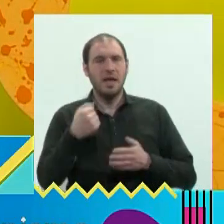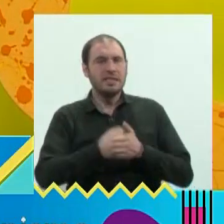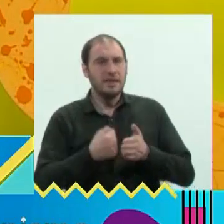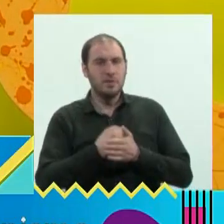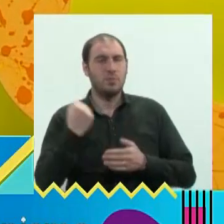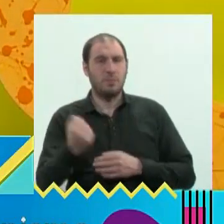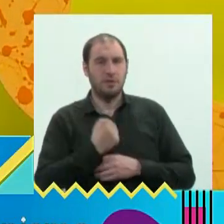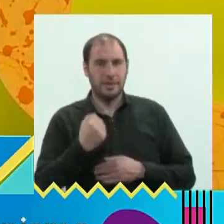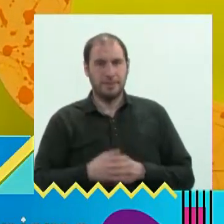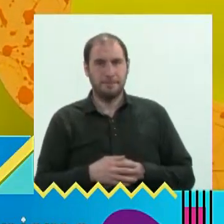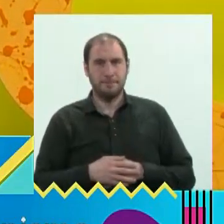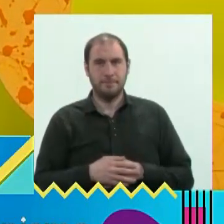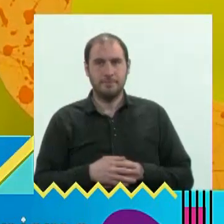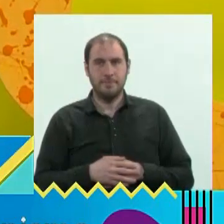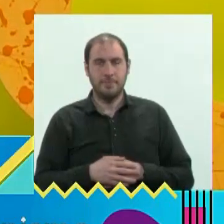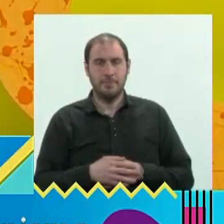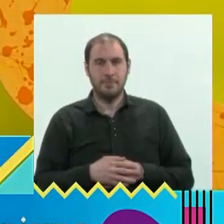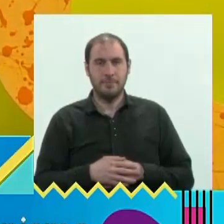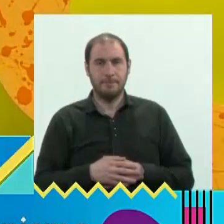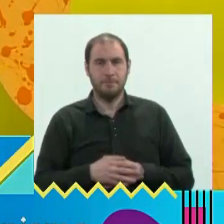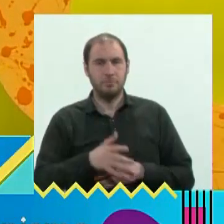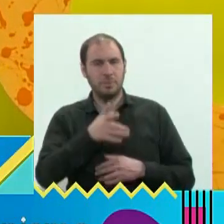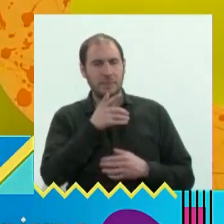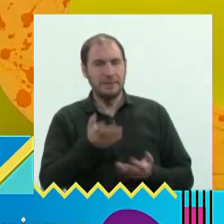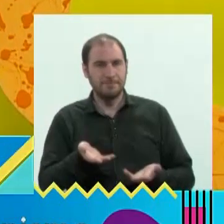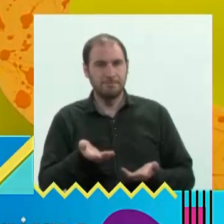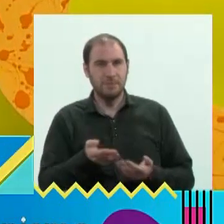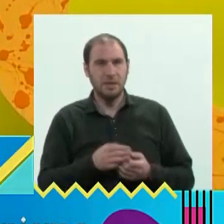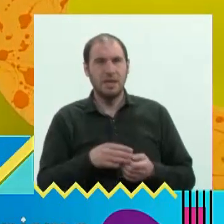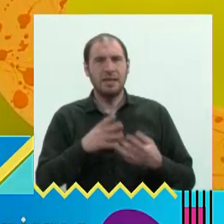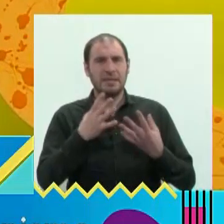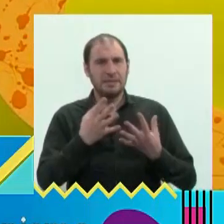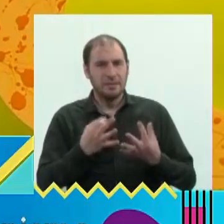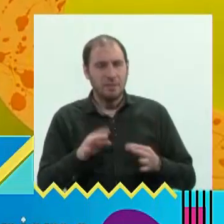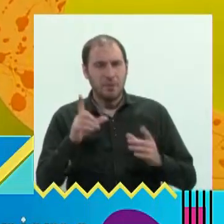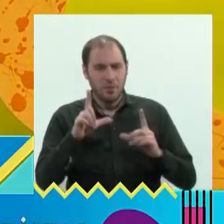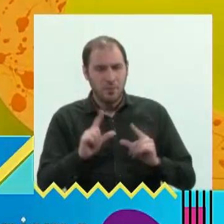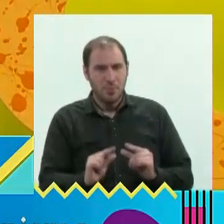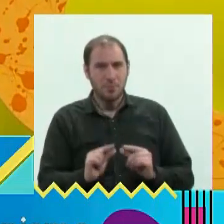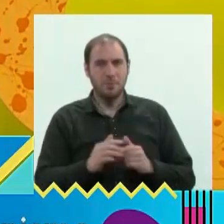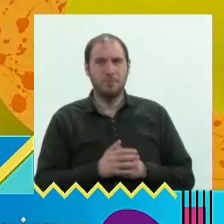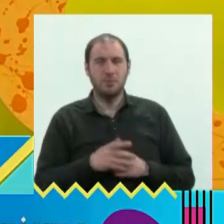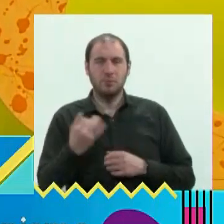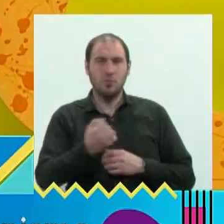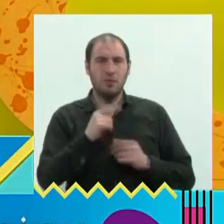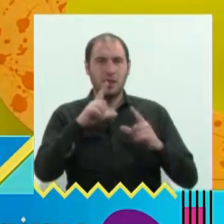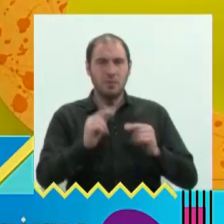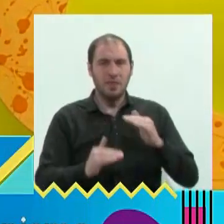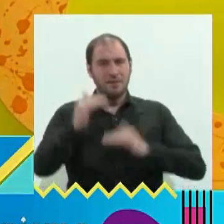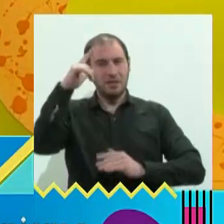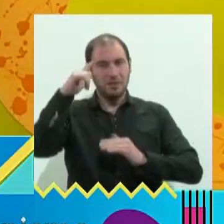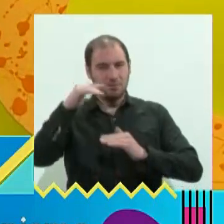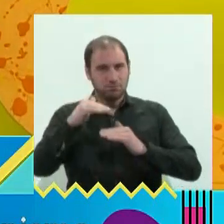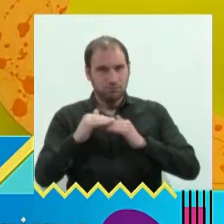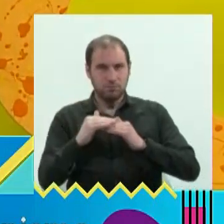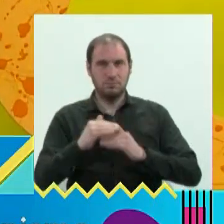grande de, yo no sé si salvarla, pero sí disminuirla sensiblemente a las diferencias sociales,